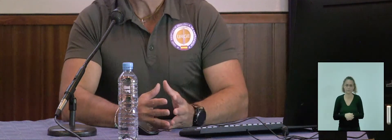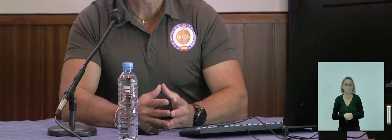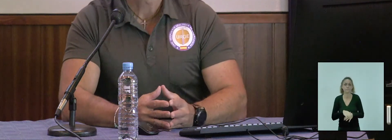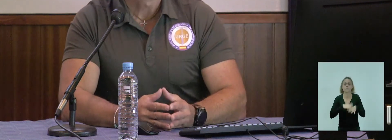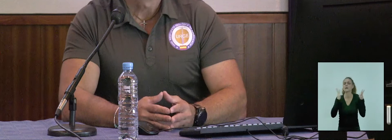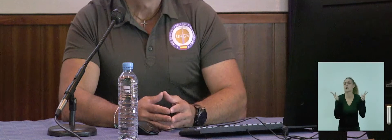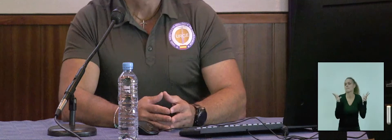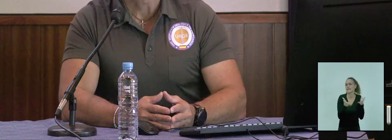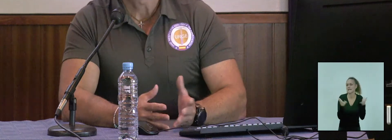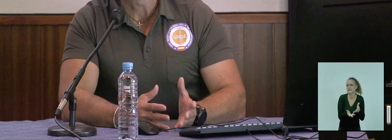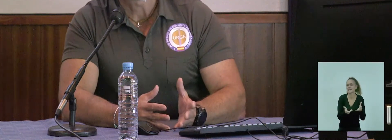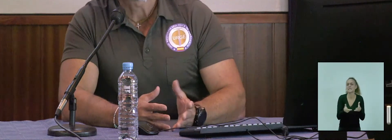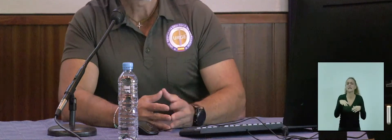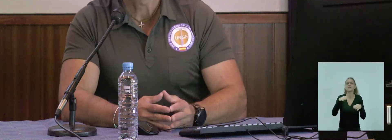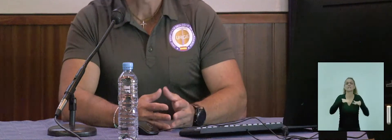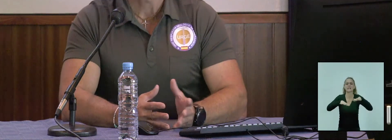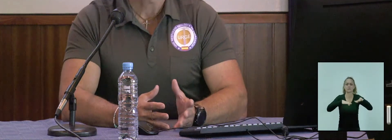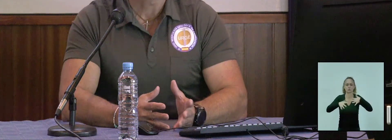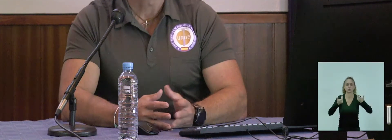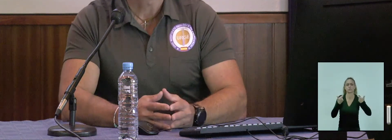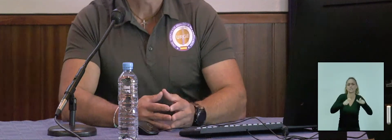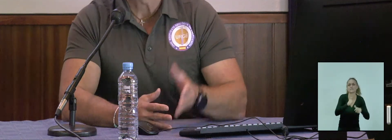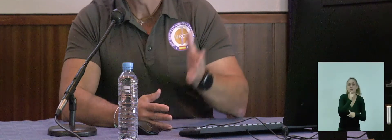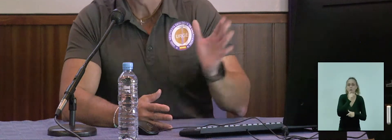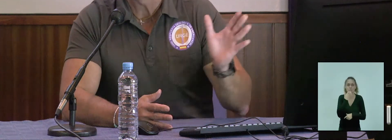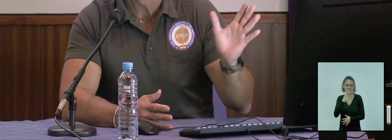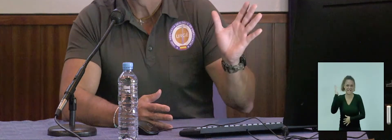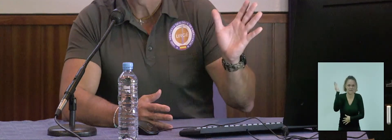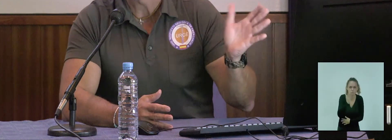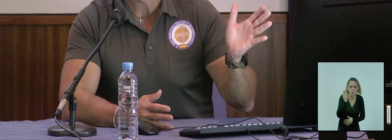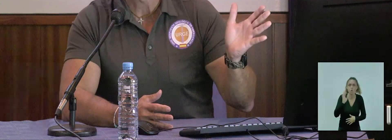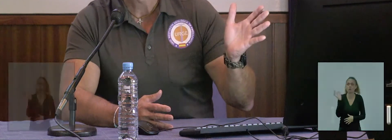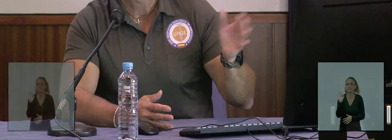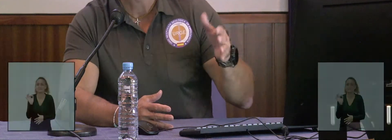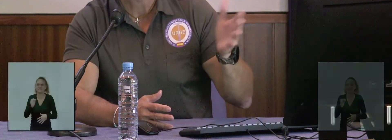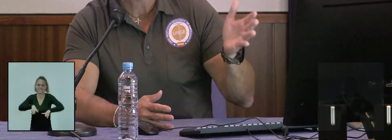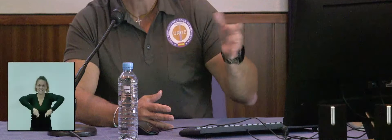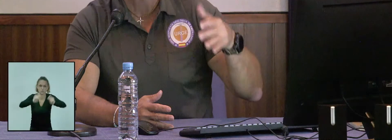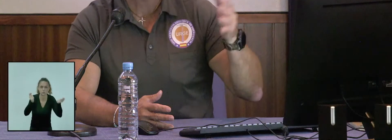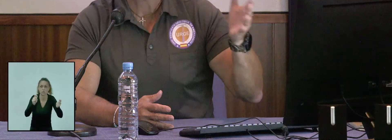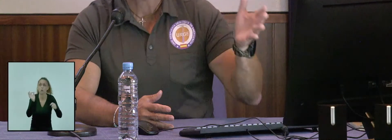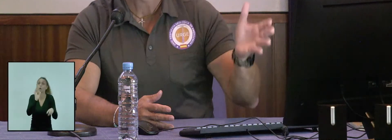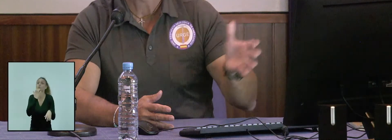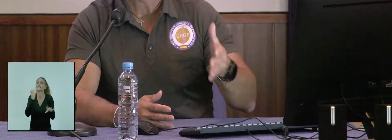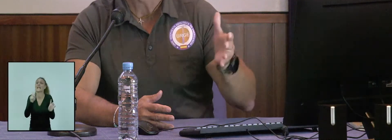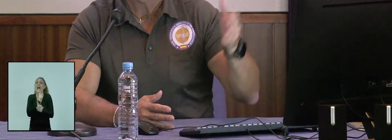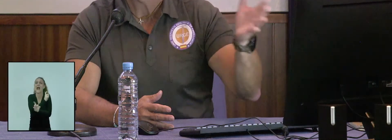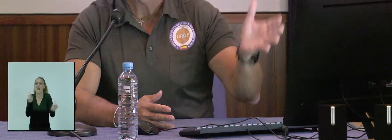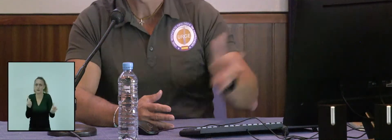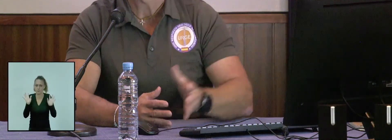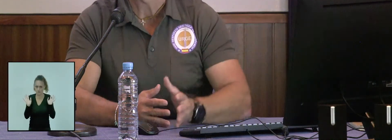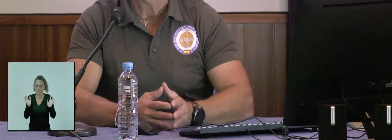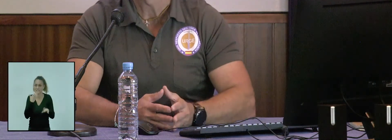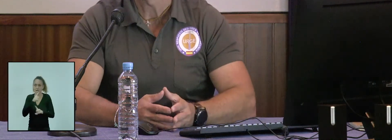clasificar siempre si es una catástrofe, si es destructivo o si es simplemente una alarma. Si es una alarma, lo puedo gestionar a través de